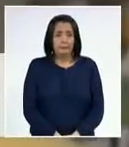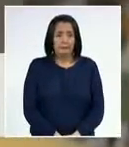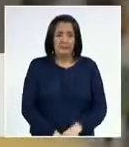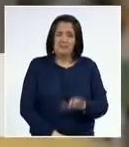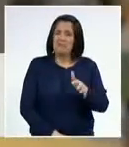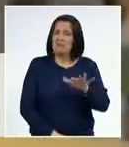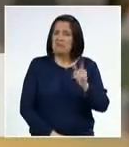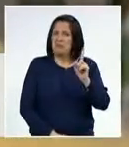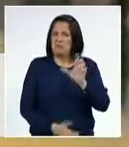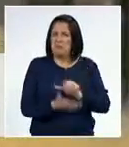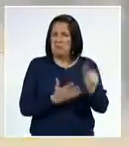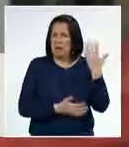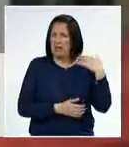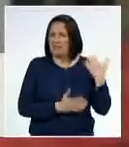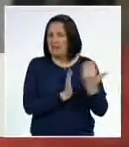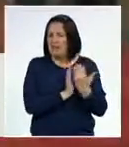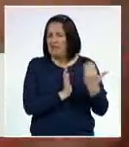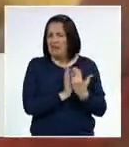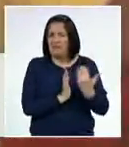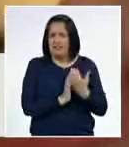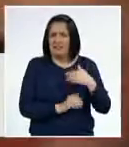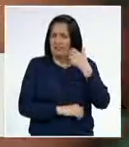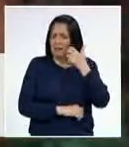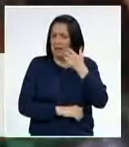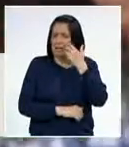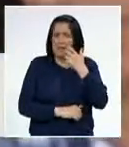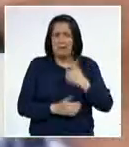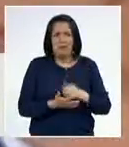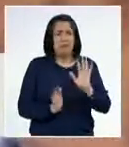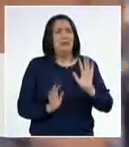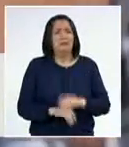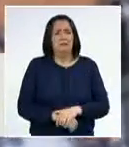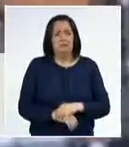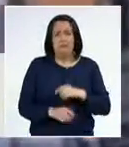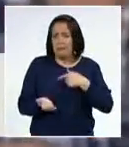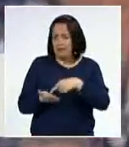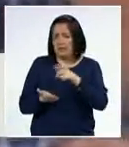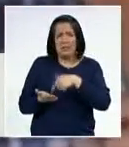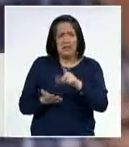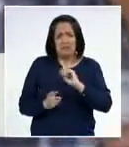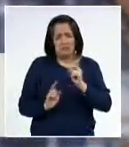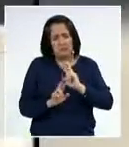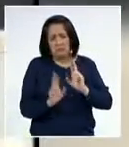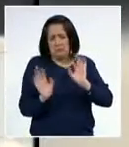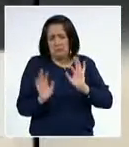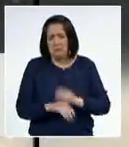menos hace un mes me están fastidiando. Solo llamadas anónimas. Pues que se llaman, además anónimas, manda mensajes, no le respondo, manda